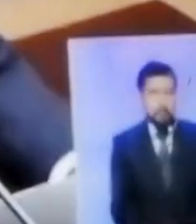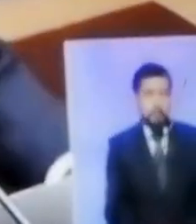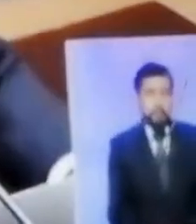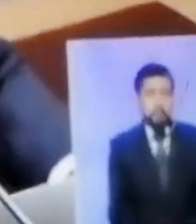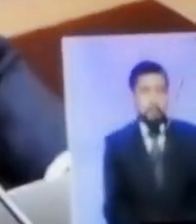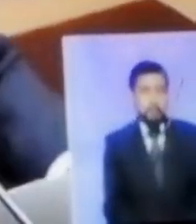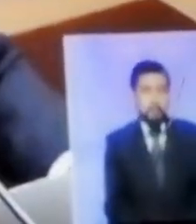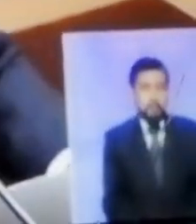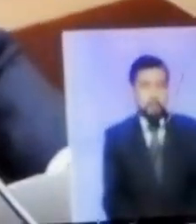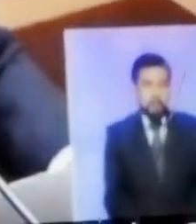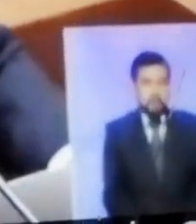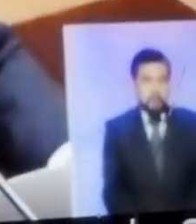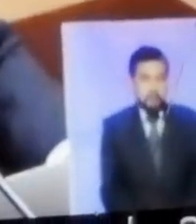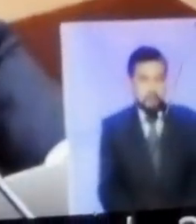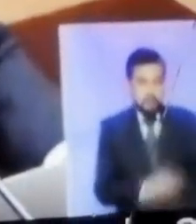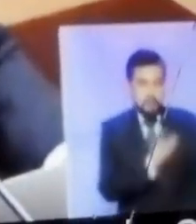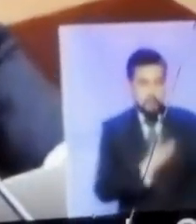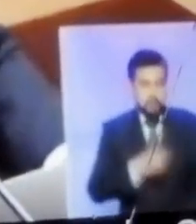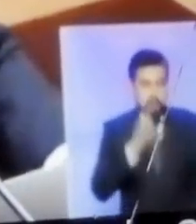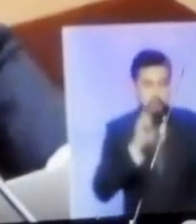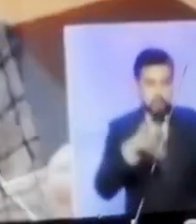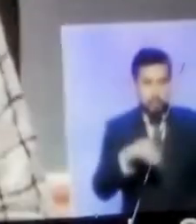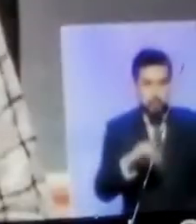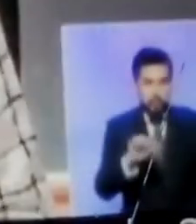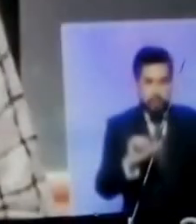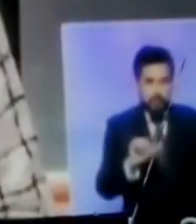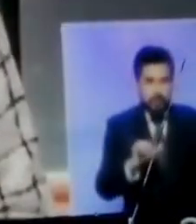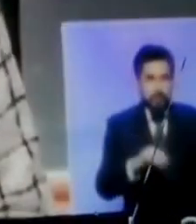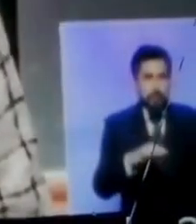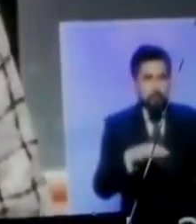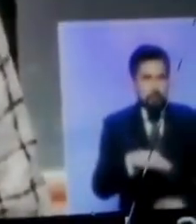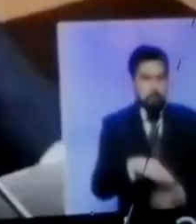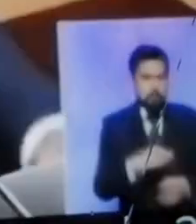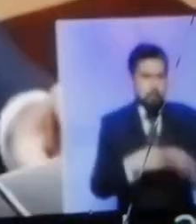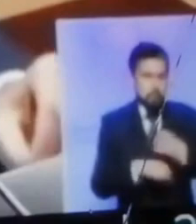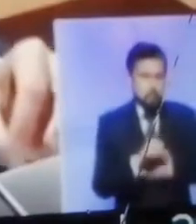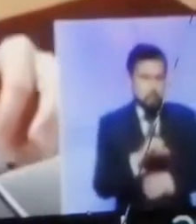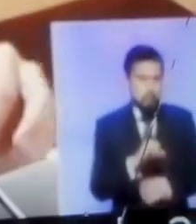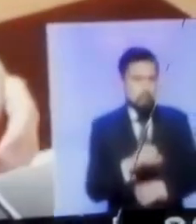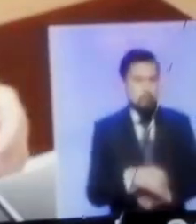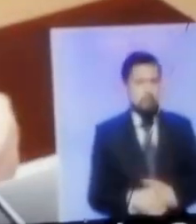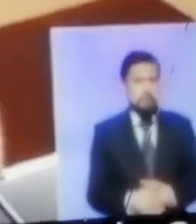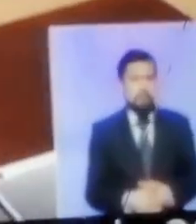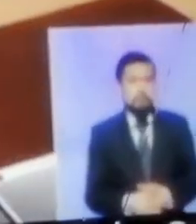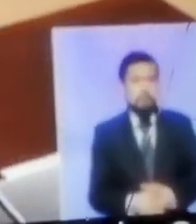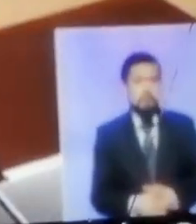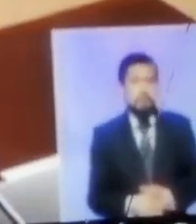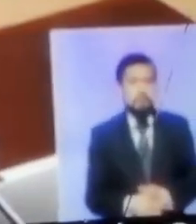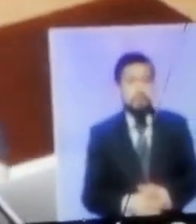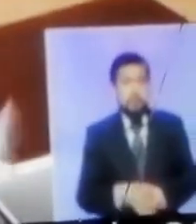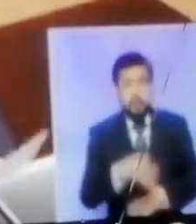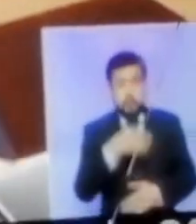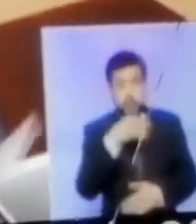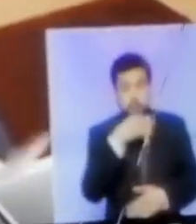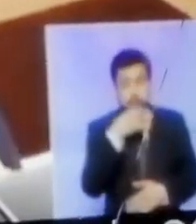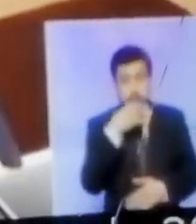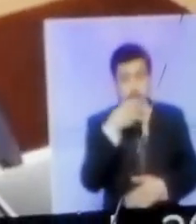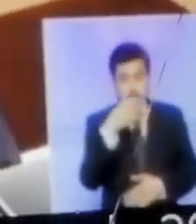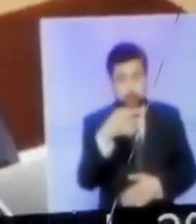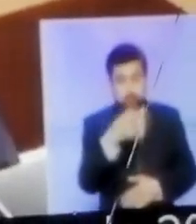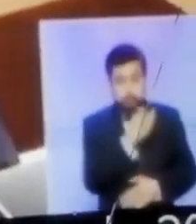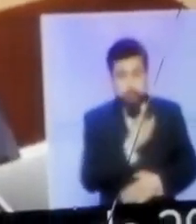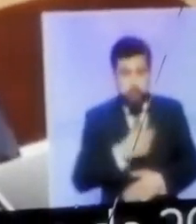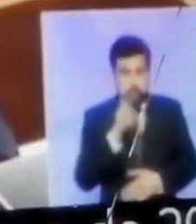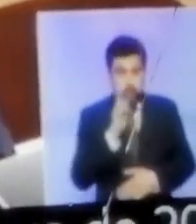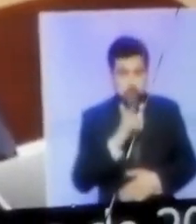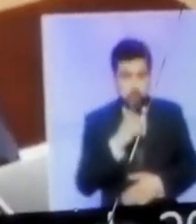211 magistrada presidenta Mónica a favor de la cuenta magistrada presidenta le informo que el